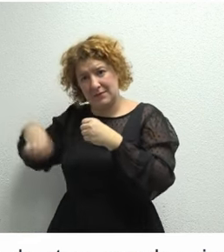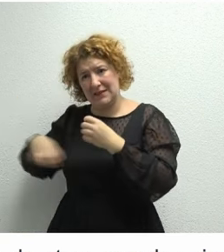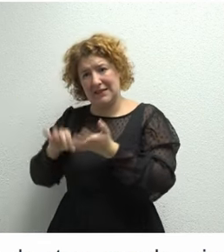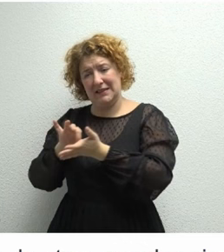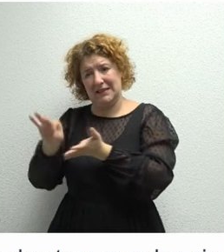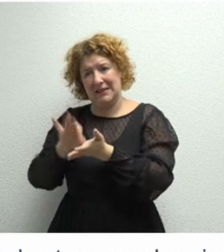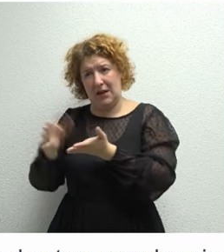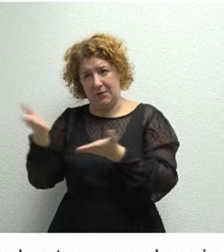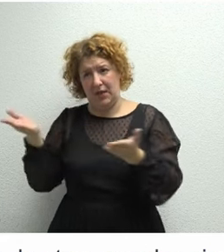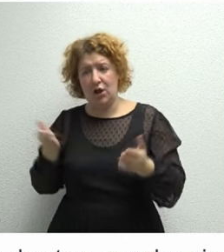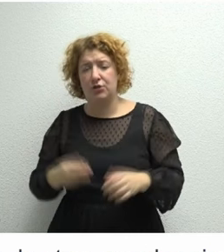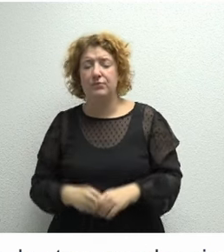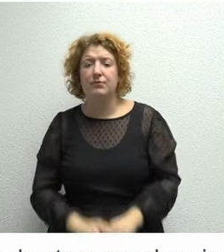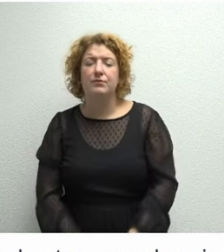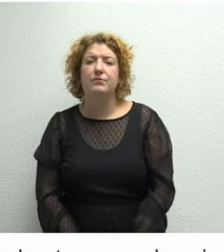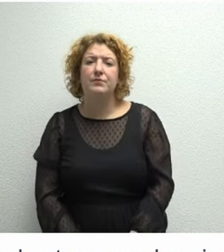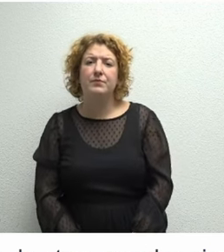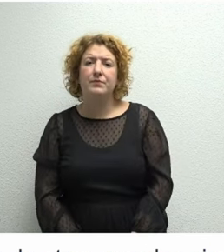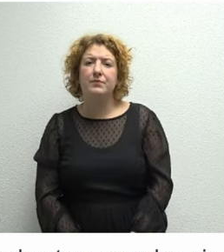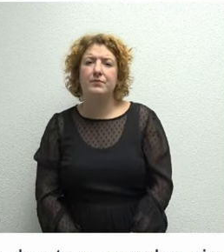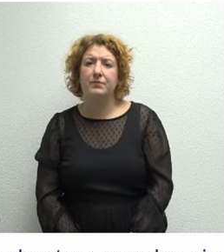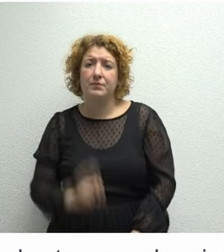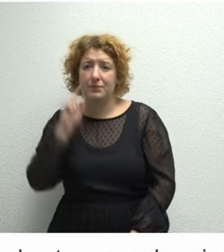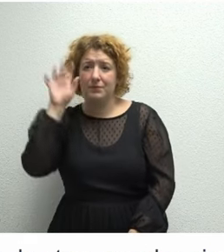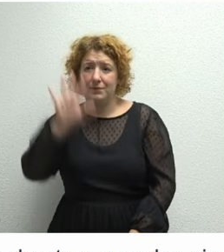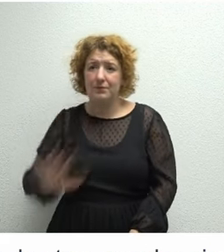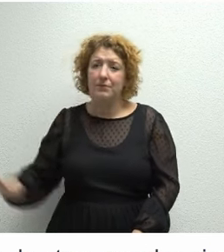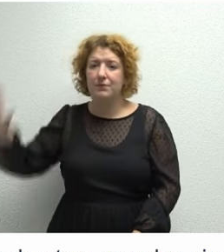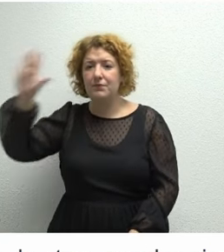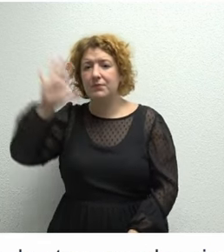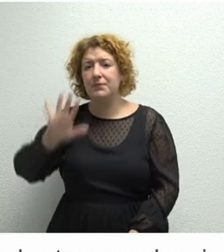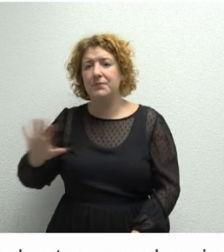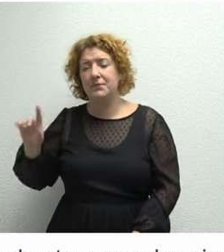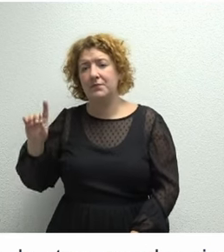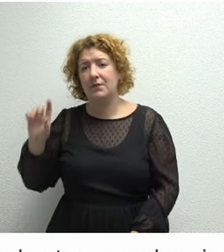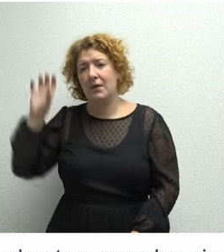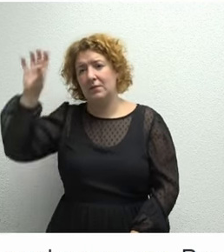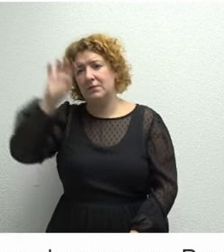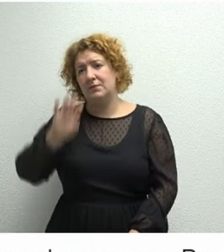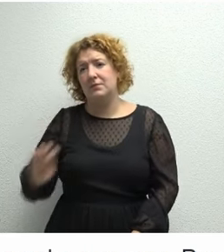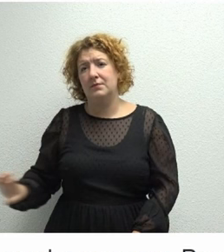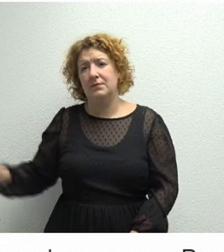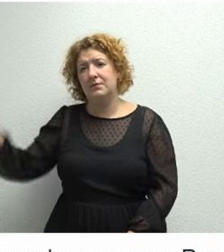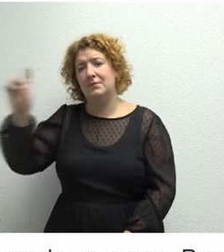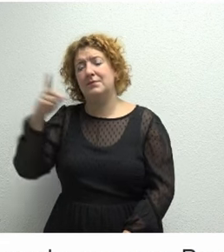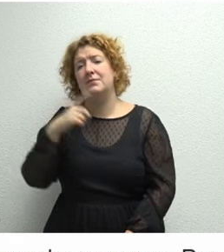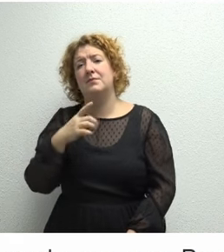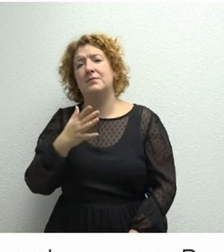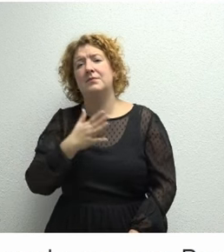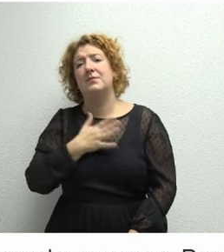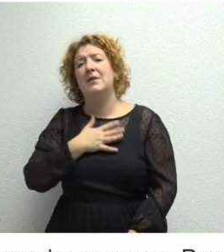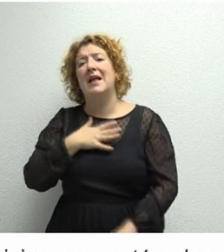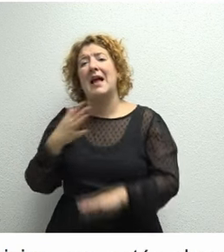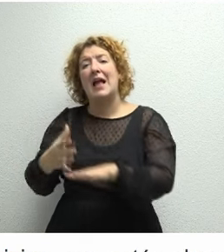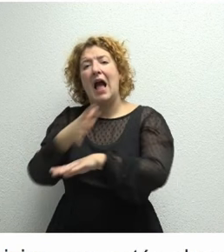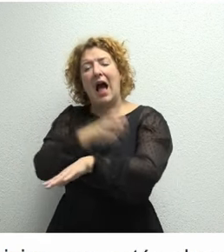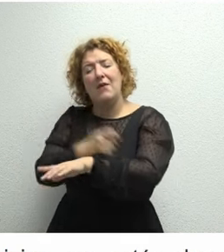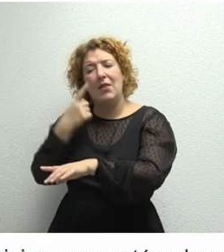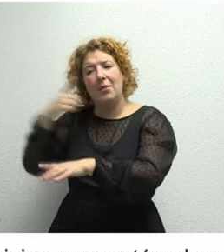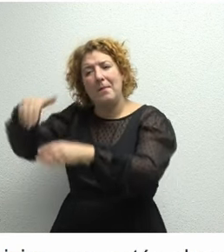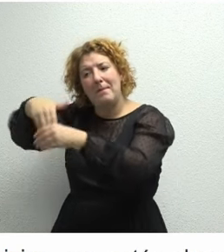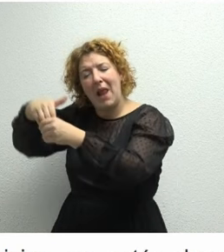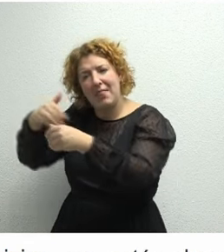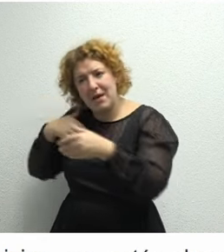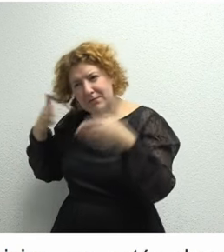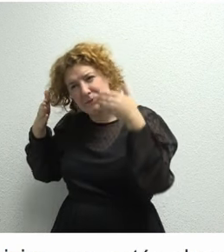mismo implantados es importante entender que nosotros desde el Cabildo llevamos el acceso y el seguimiento de la plaza pero que bueno